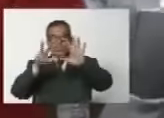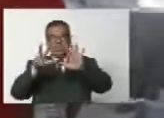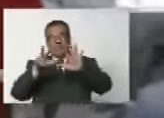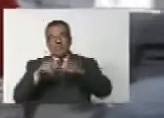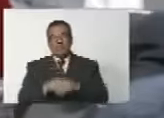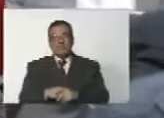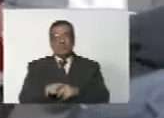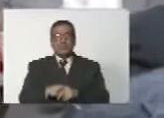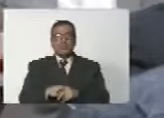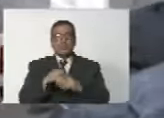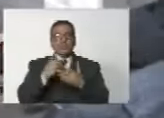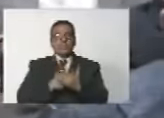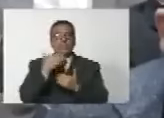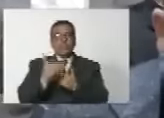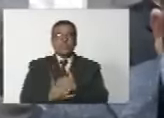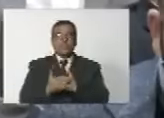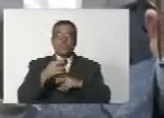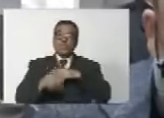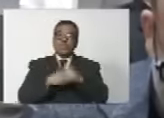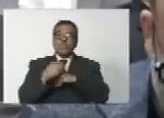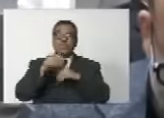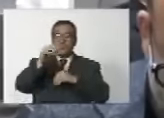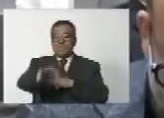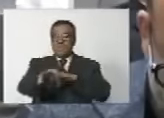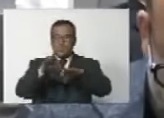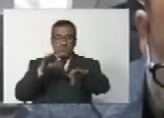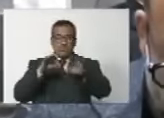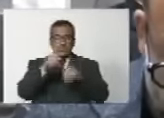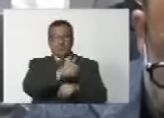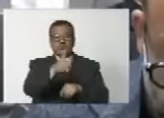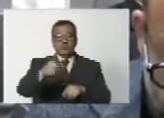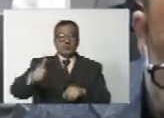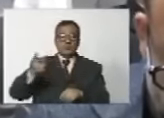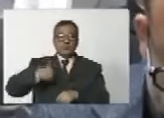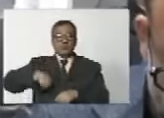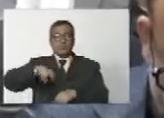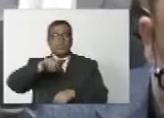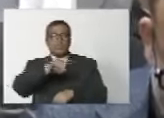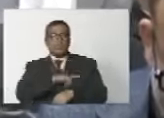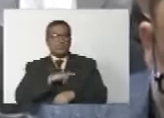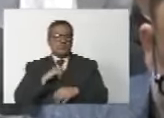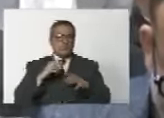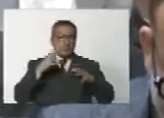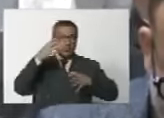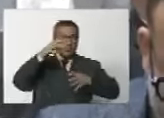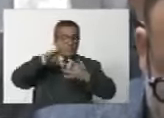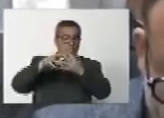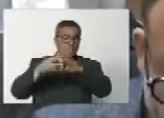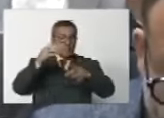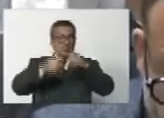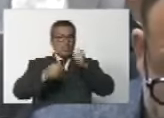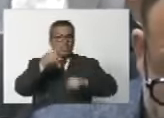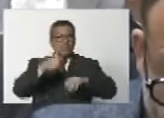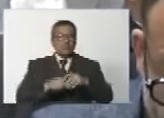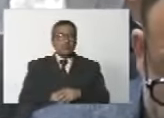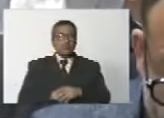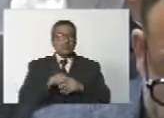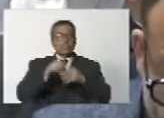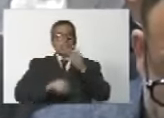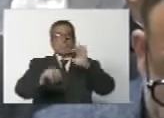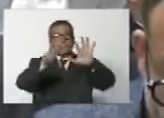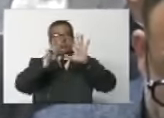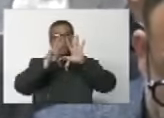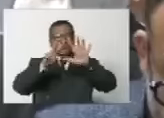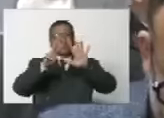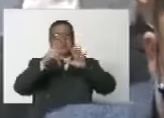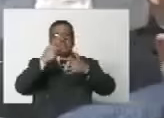27.148 proyectos que han sido escogidos en cada uno de nuestros consejos comunales. 7